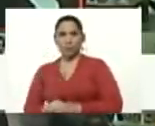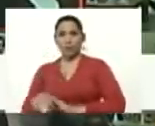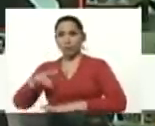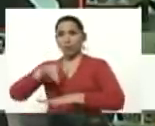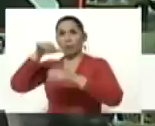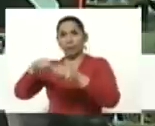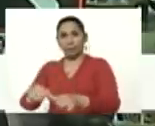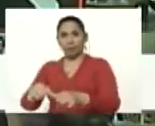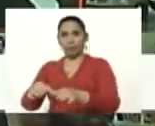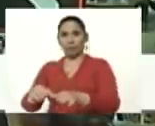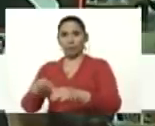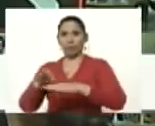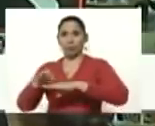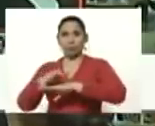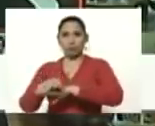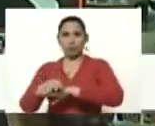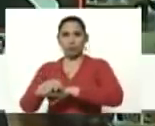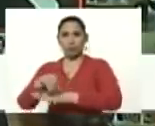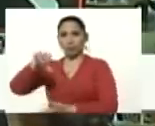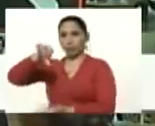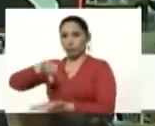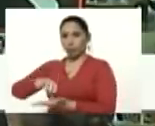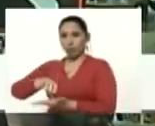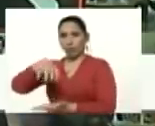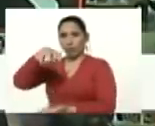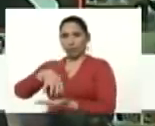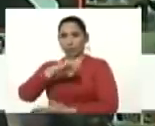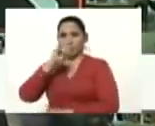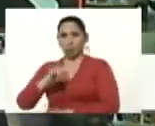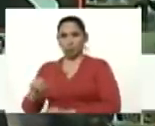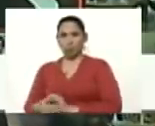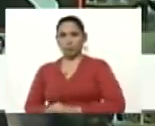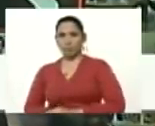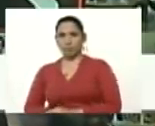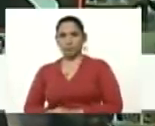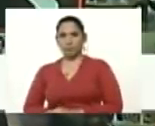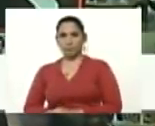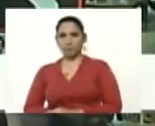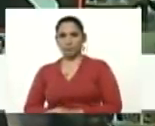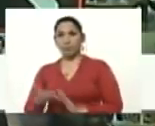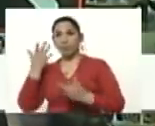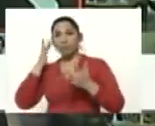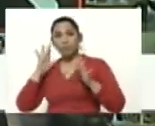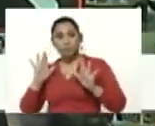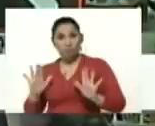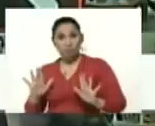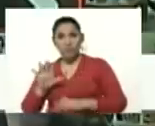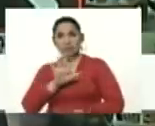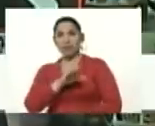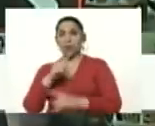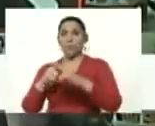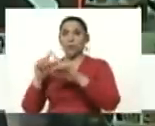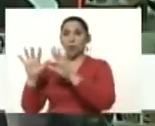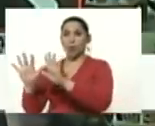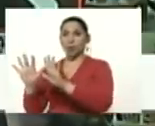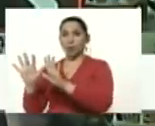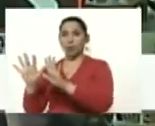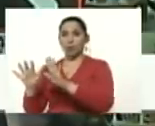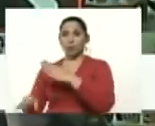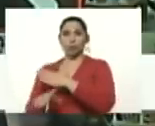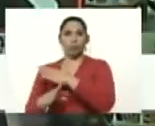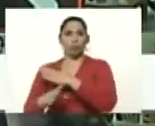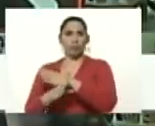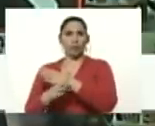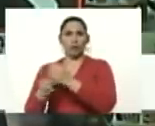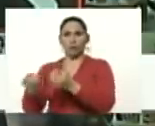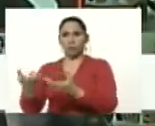de queda en los municipios metropolitanos, podamos entrar pronto en esa posibilidad 5x10 que ha sido bien recibida por